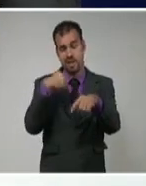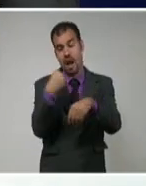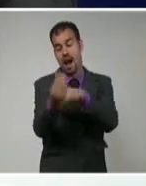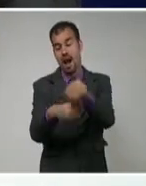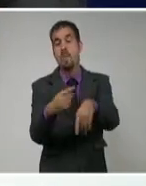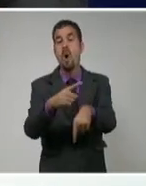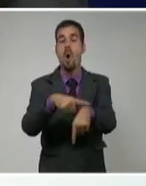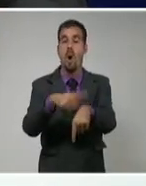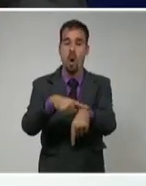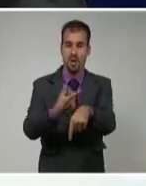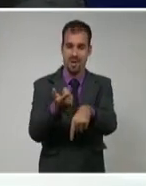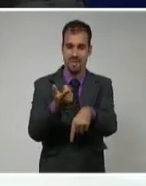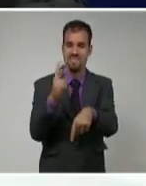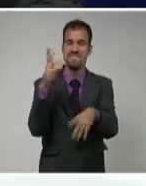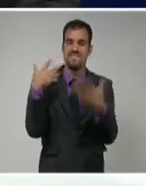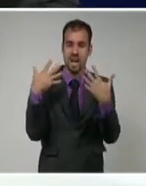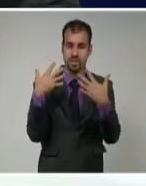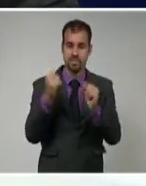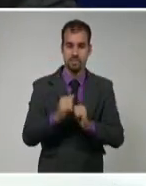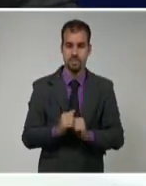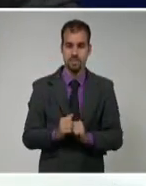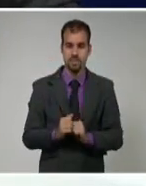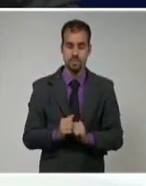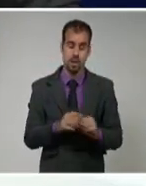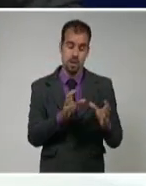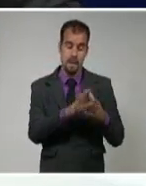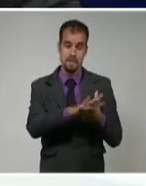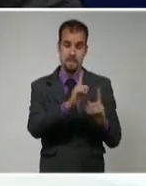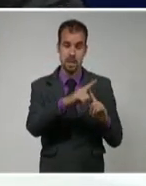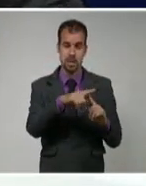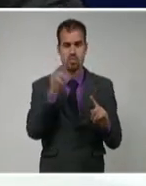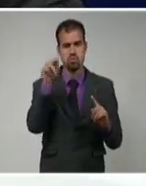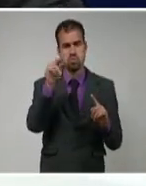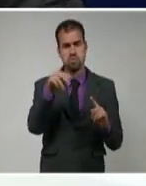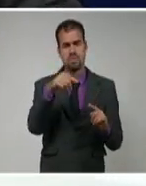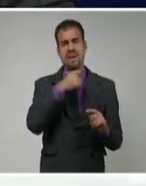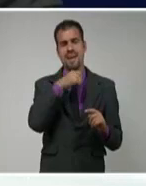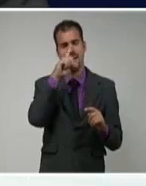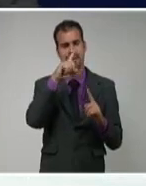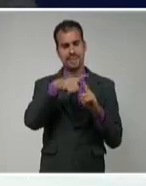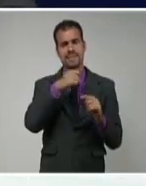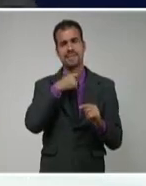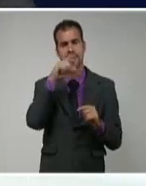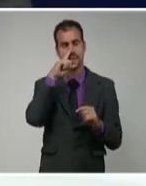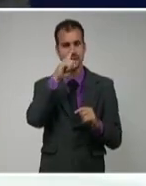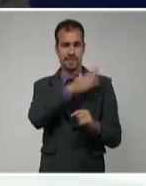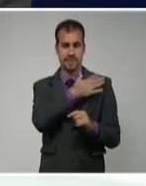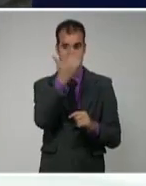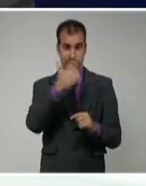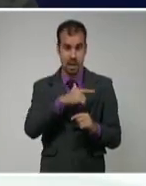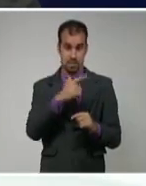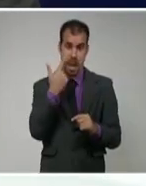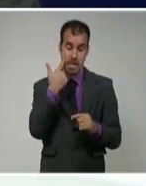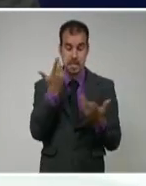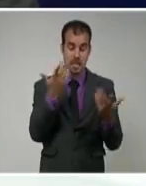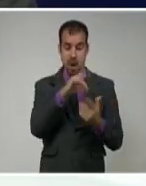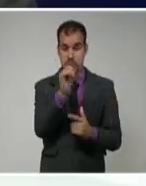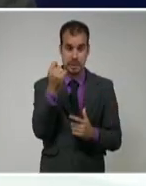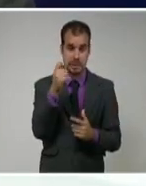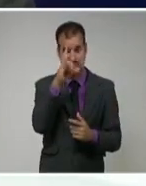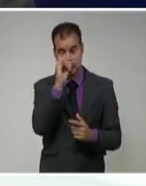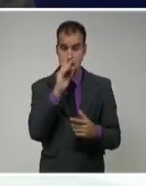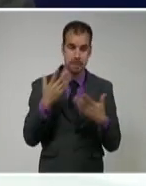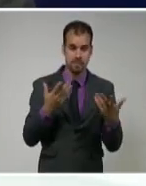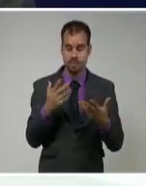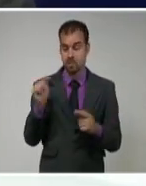se ha adelantado, los cocodrilos dependerán del derecho Noel Vicentenza para intentar acceder a la discusión del título. En tanto, los leñadores contarán con el